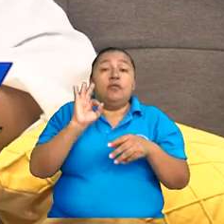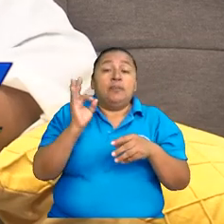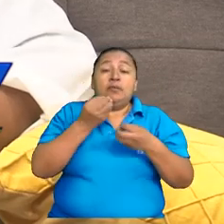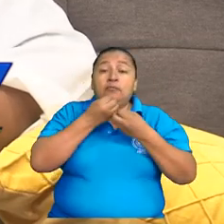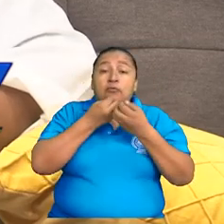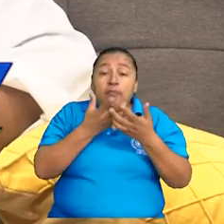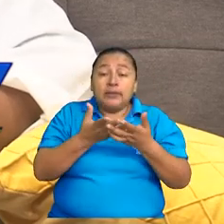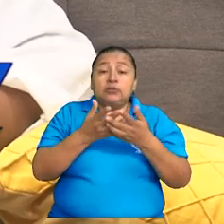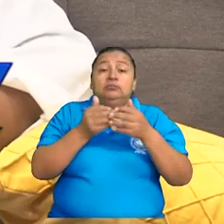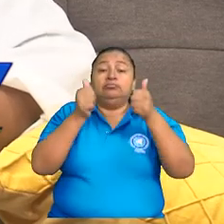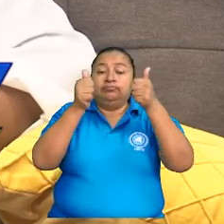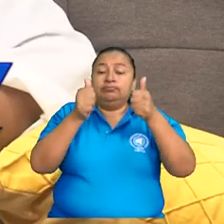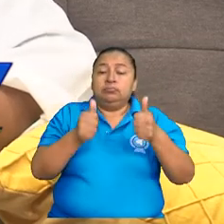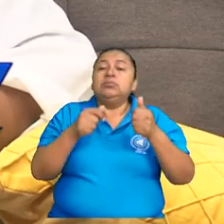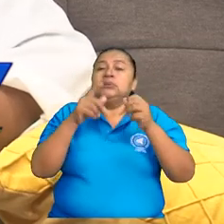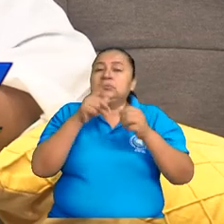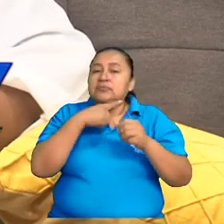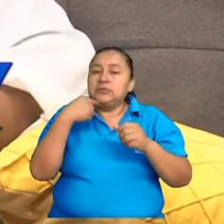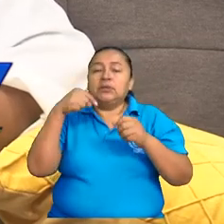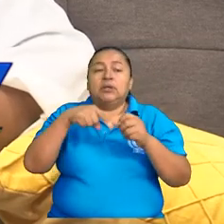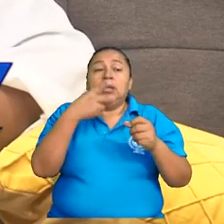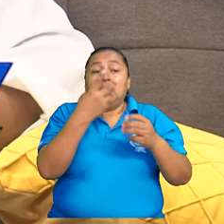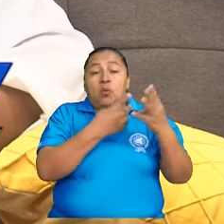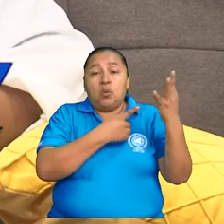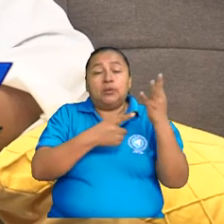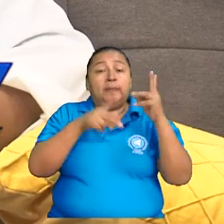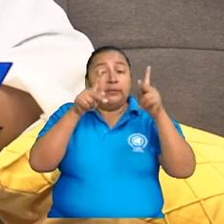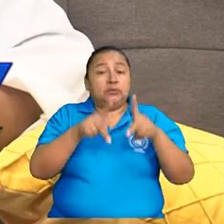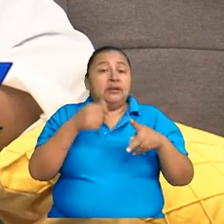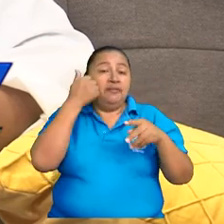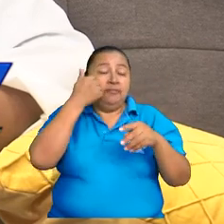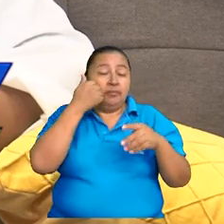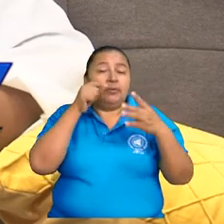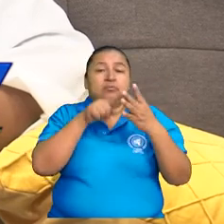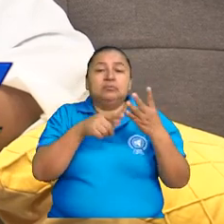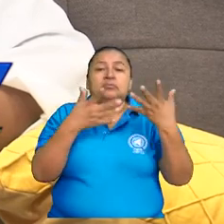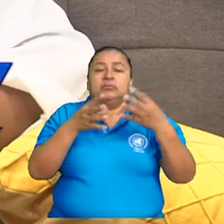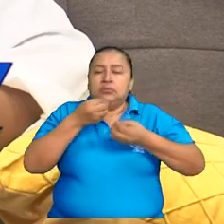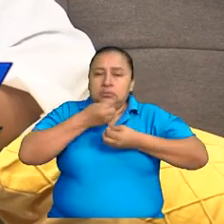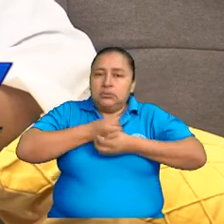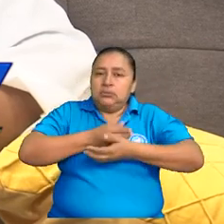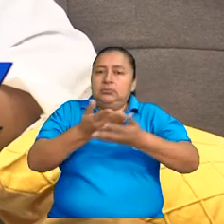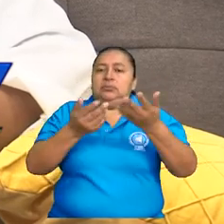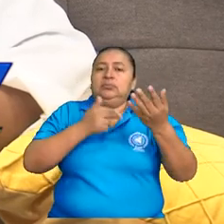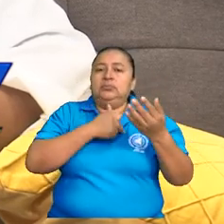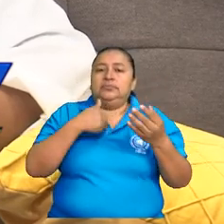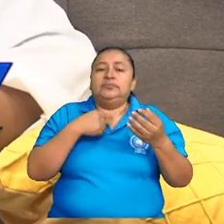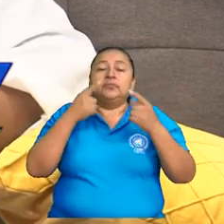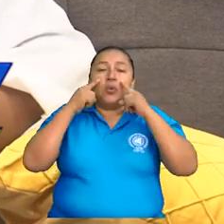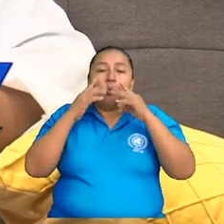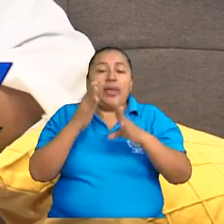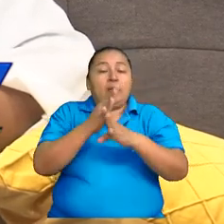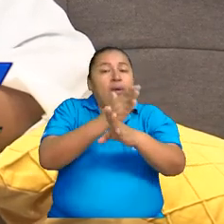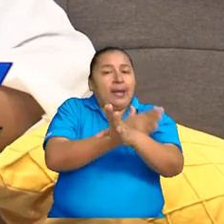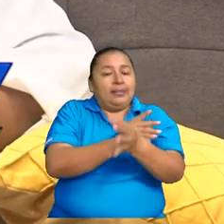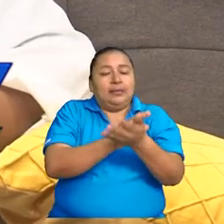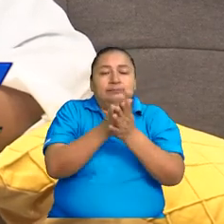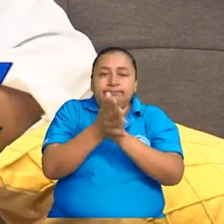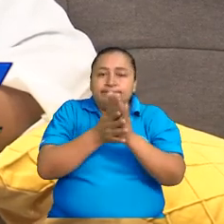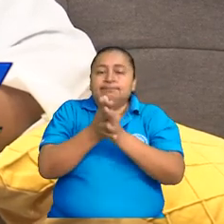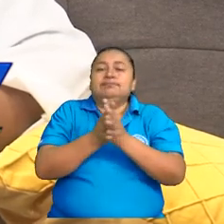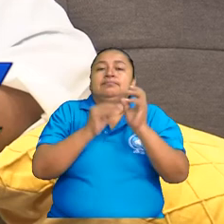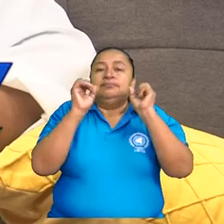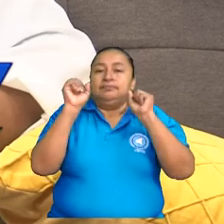oficial de lo que está aconteciendo diariamente con los casos en nuestro país, y también divulgándonos las medidas preventivas para realmente